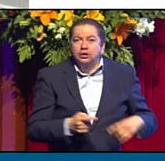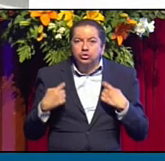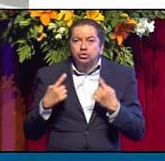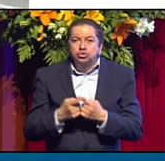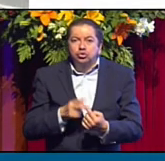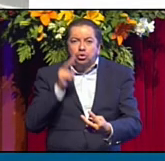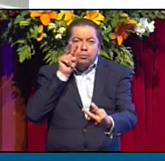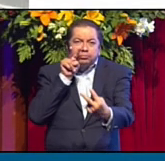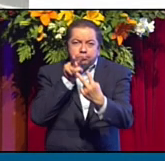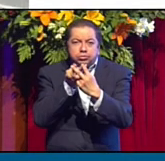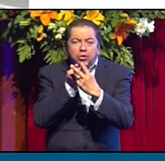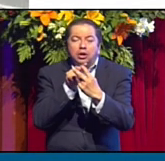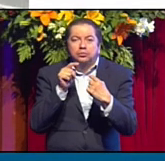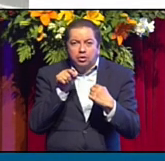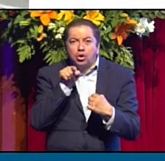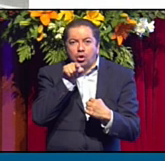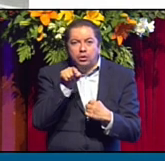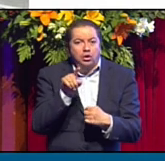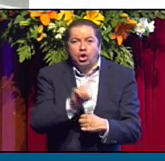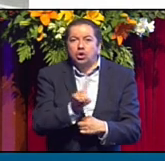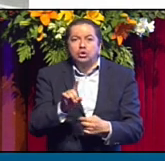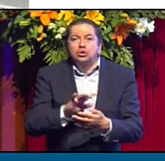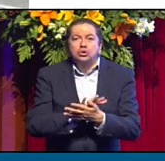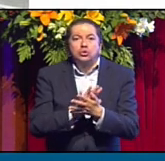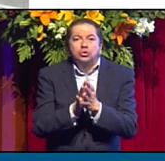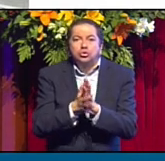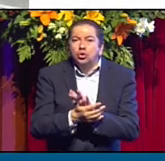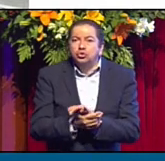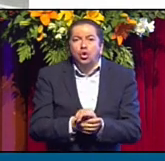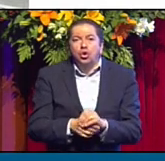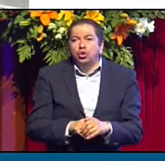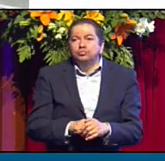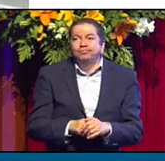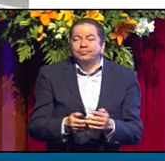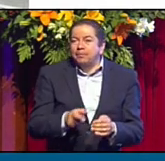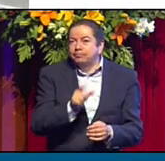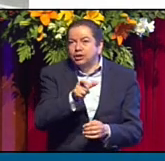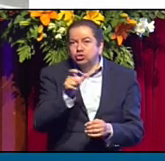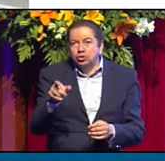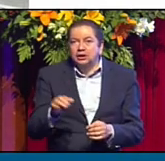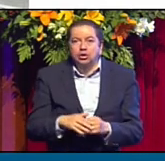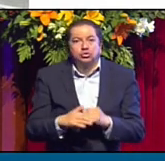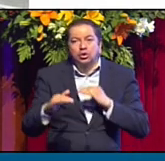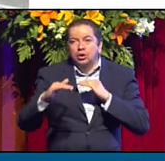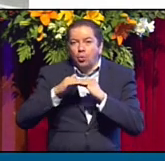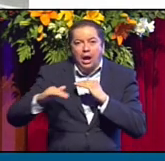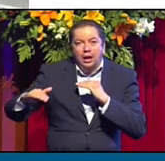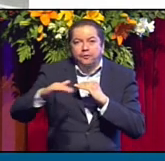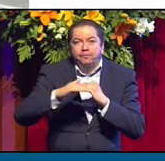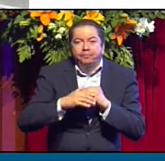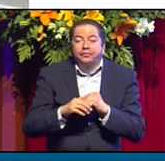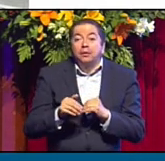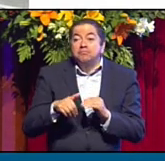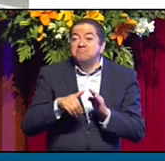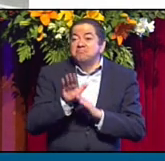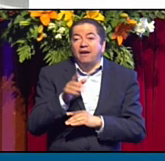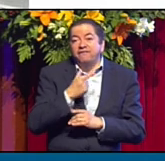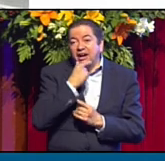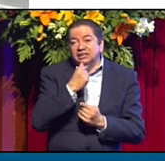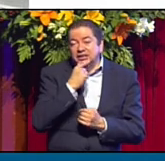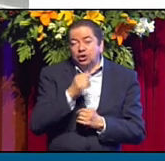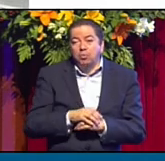mirándolo a los ojos, les tengo que decir que no toda la clase política actuamos igual. Y que muchas veces es más fácil sacar un aplauso